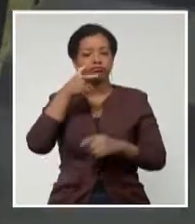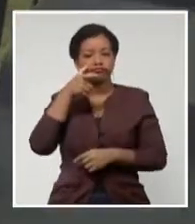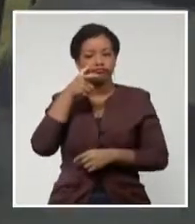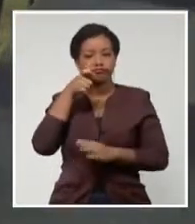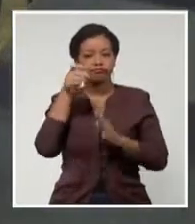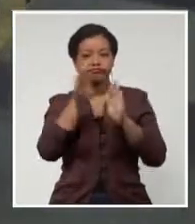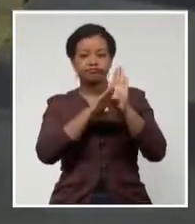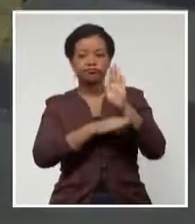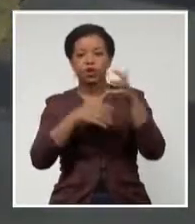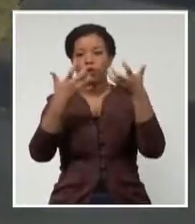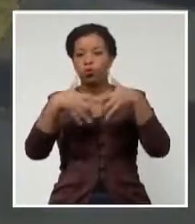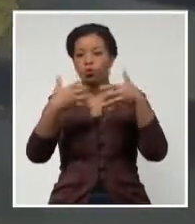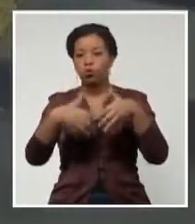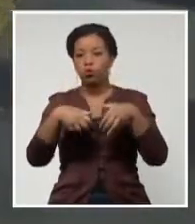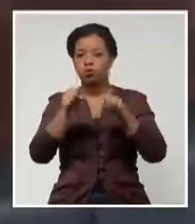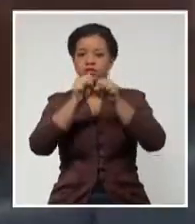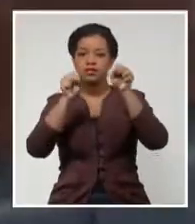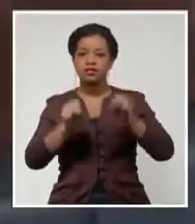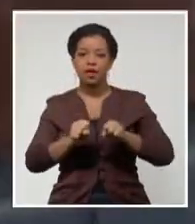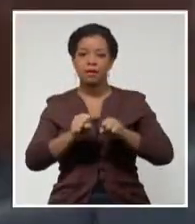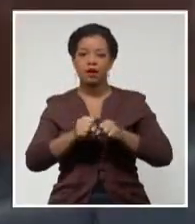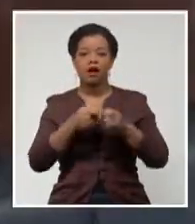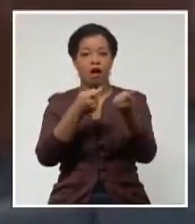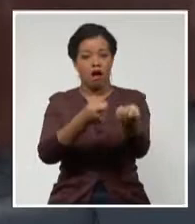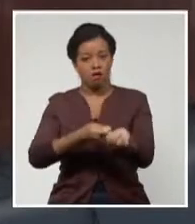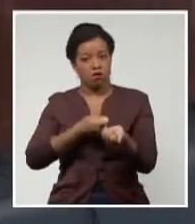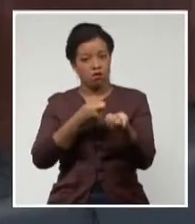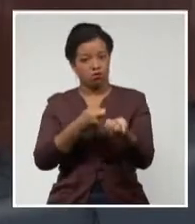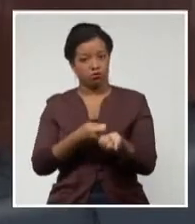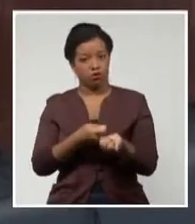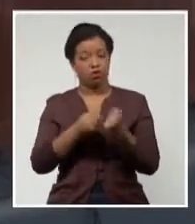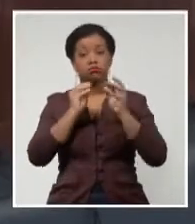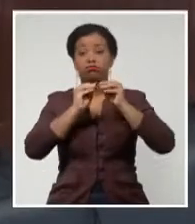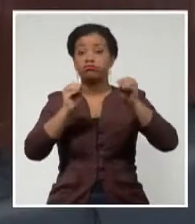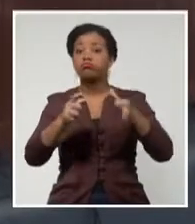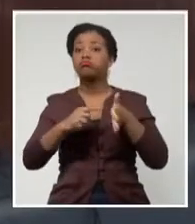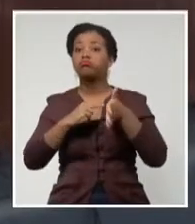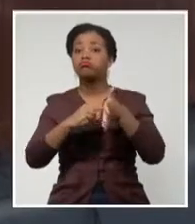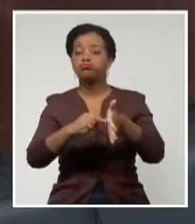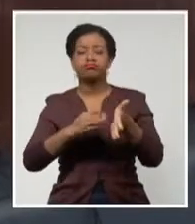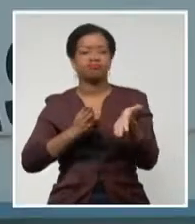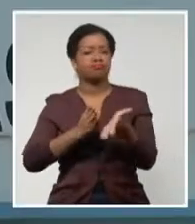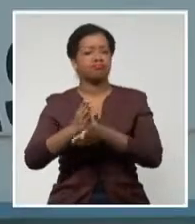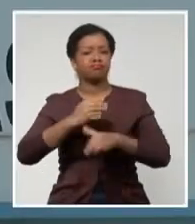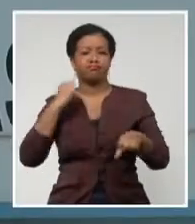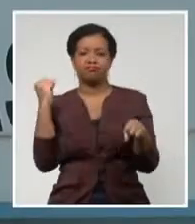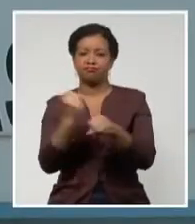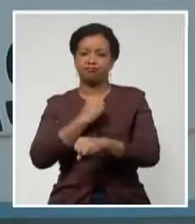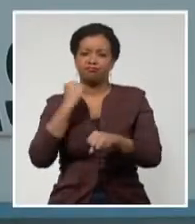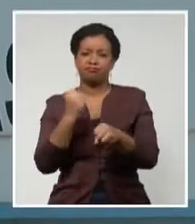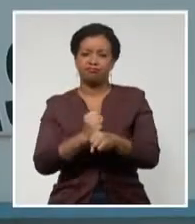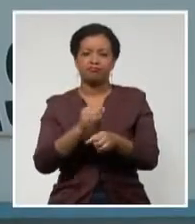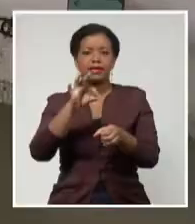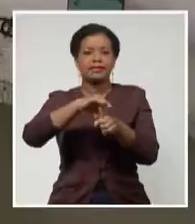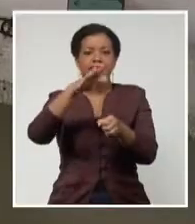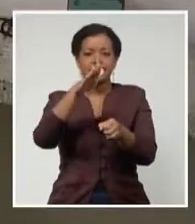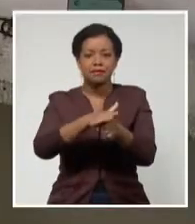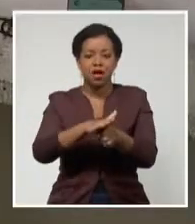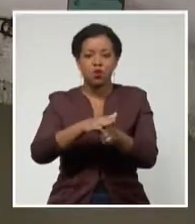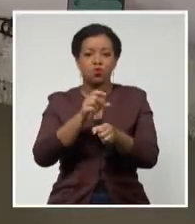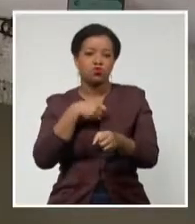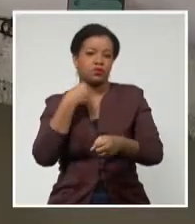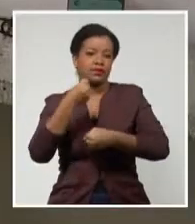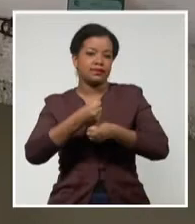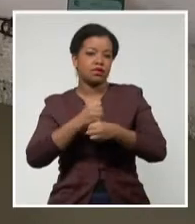sistema de la agricultura. Llamó a aumentar la eficiencia y los rendimientos, sembrar todas las áreas y hacer uso de la ciencia y la